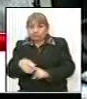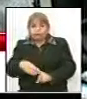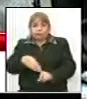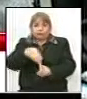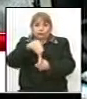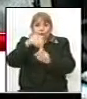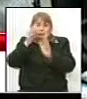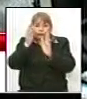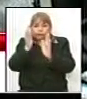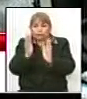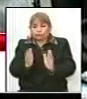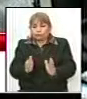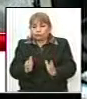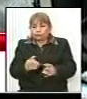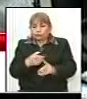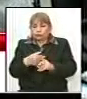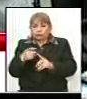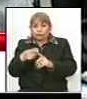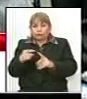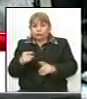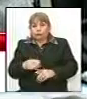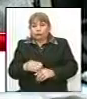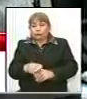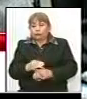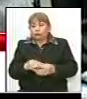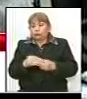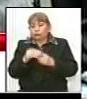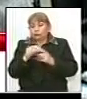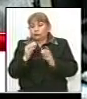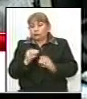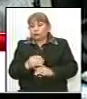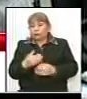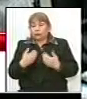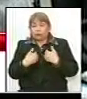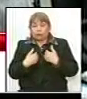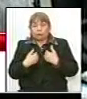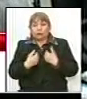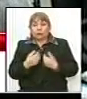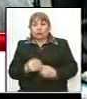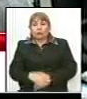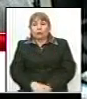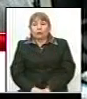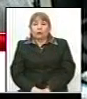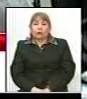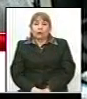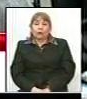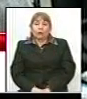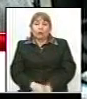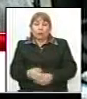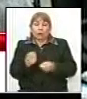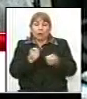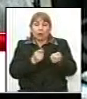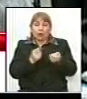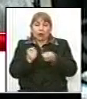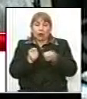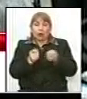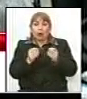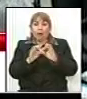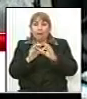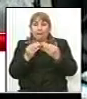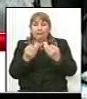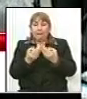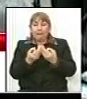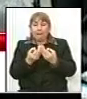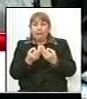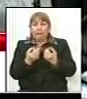los profesionales y del equipo multidisciplinario que debe tener, estar encargado de liderar la educación, la formación de los